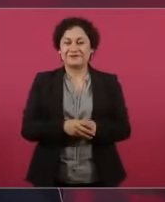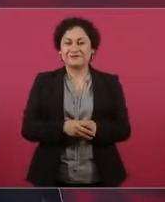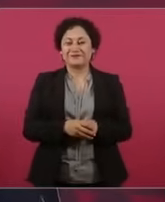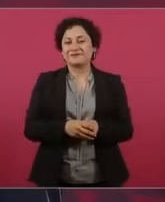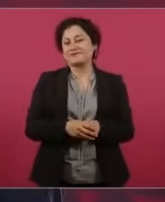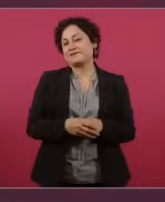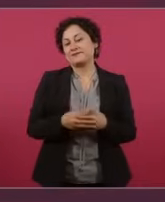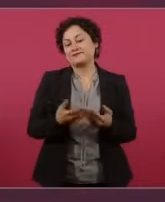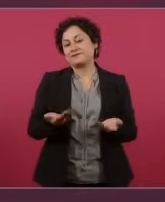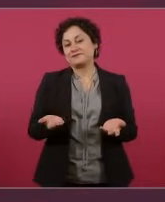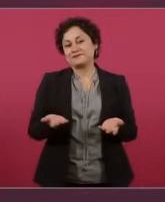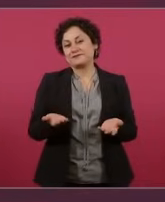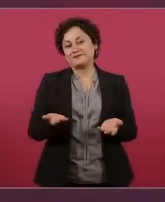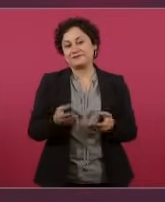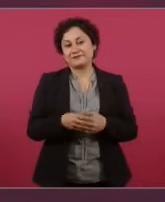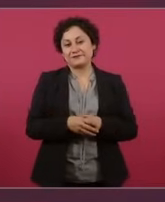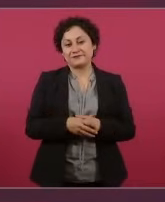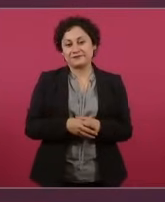agarraba